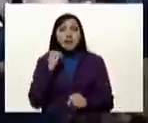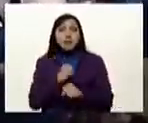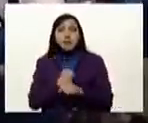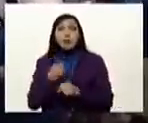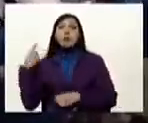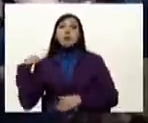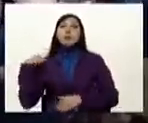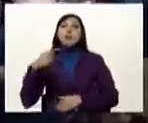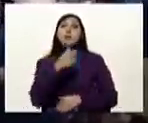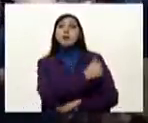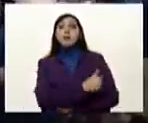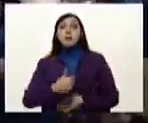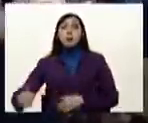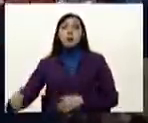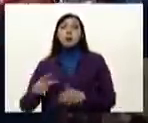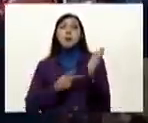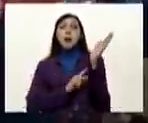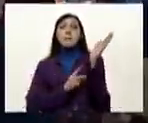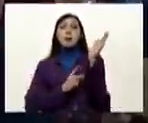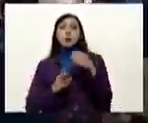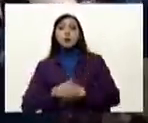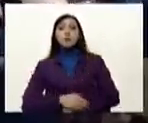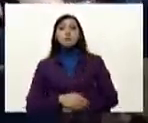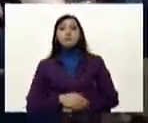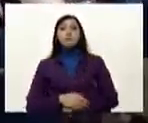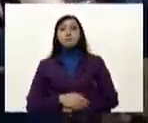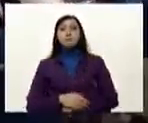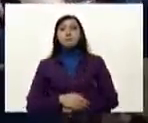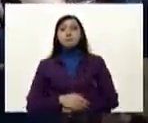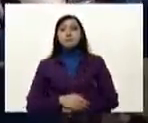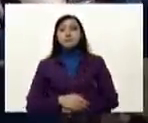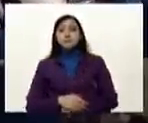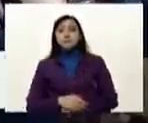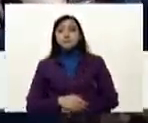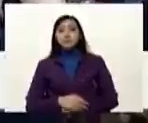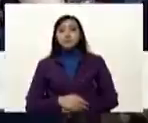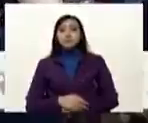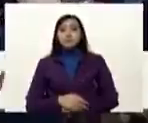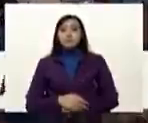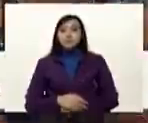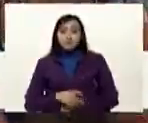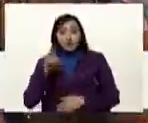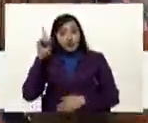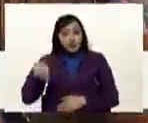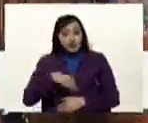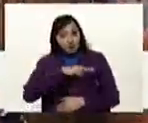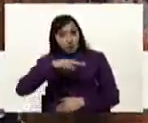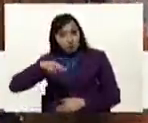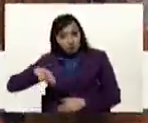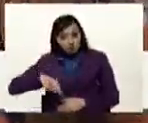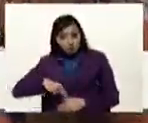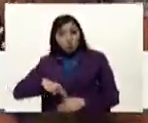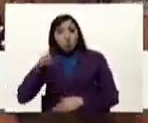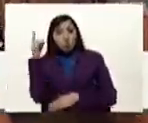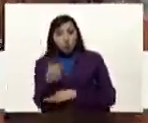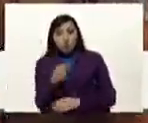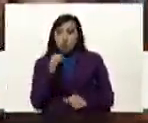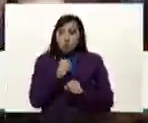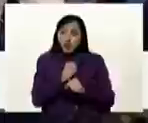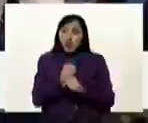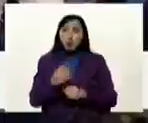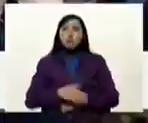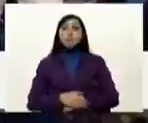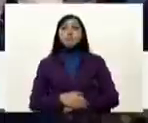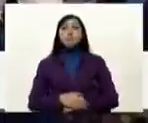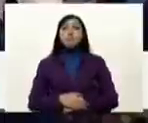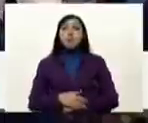tenemos en cada una de las parroquias. Pero bueno, en este escenario, mi presidente, que además hemos nosotros cumplido con buena parte de lo